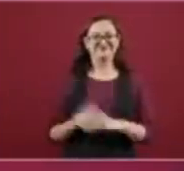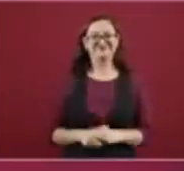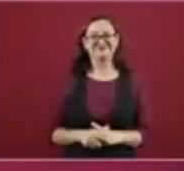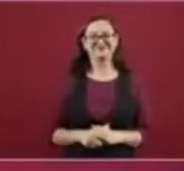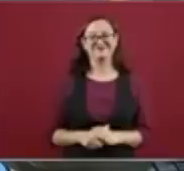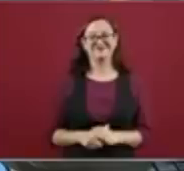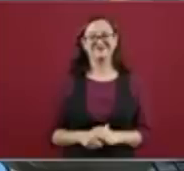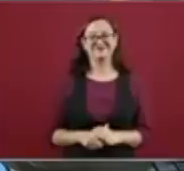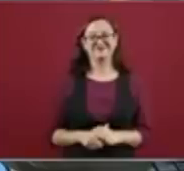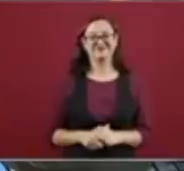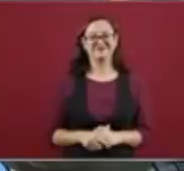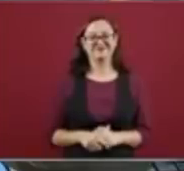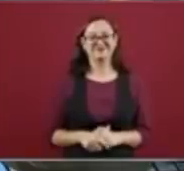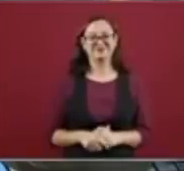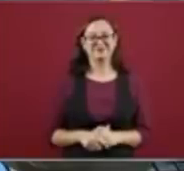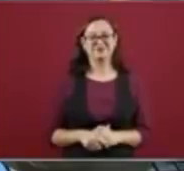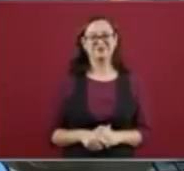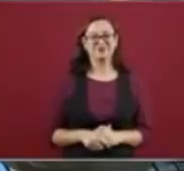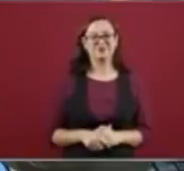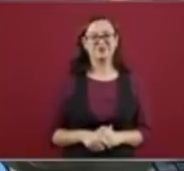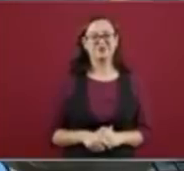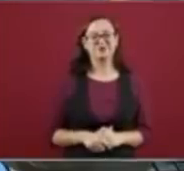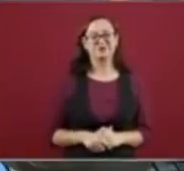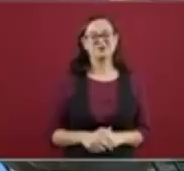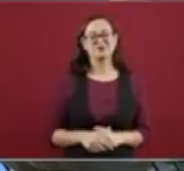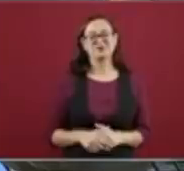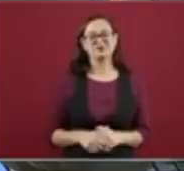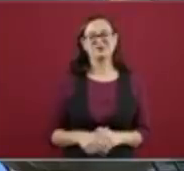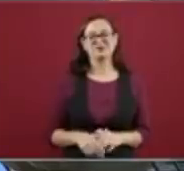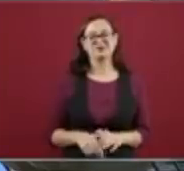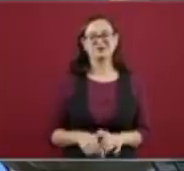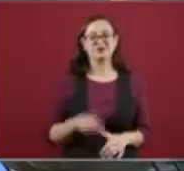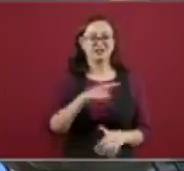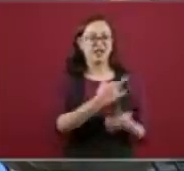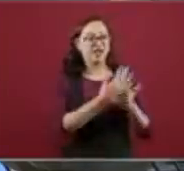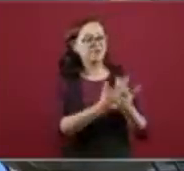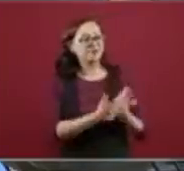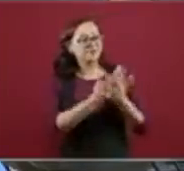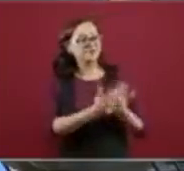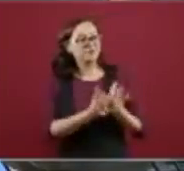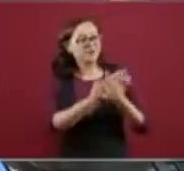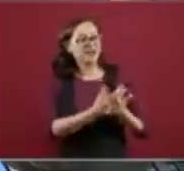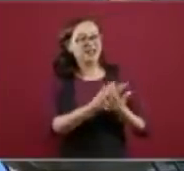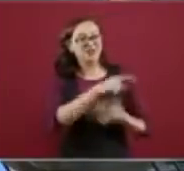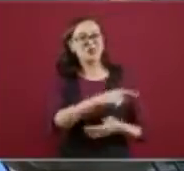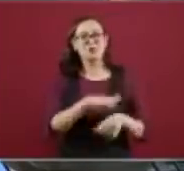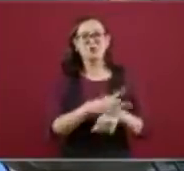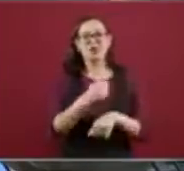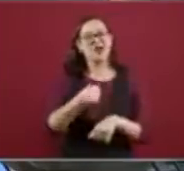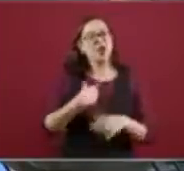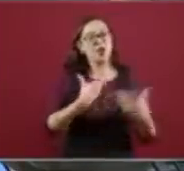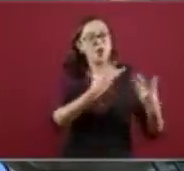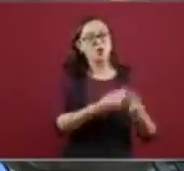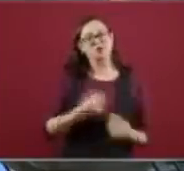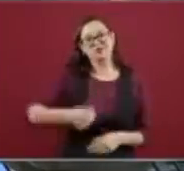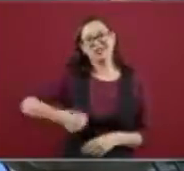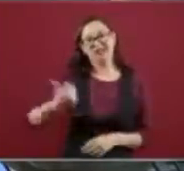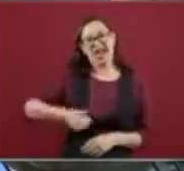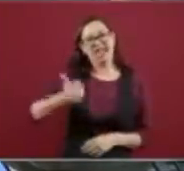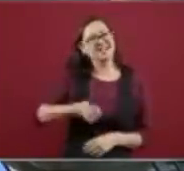pasamos a dejar a Claudia, que también tiene reunión temprano, le dimos un